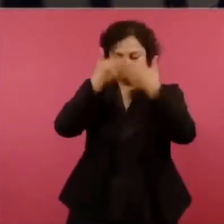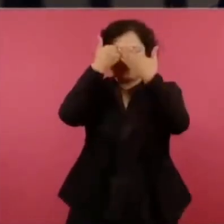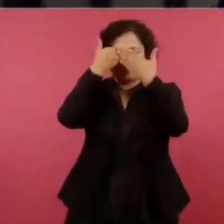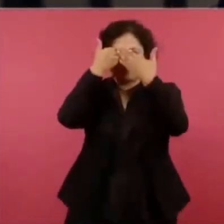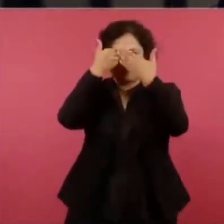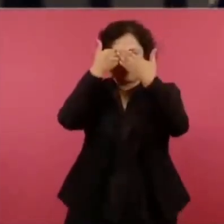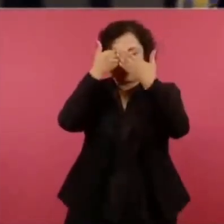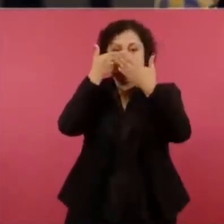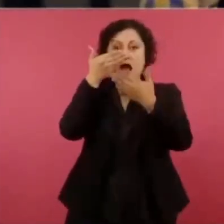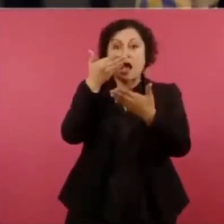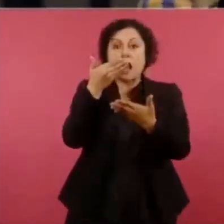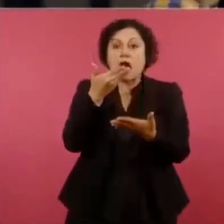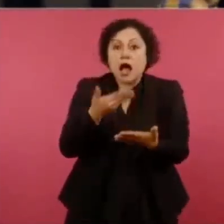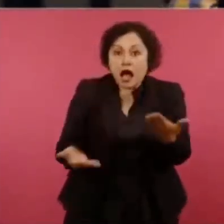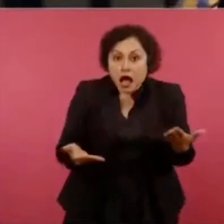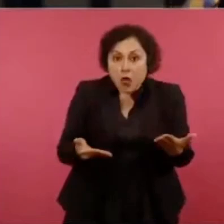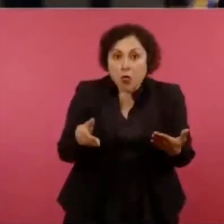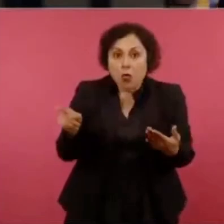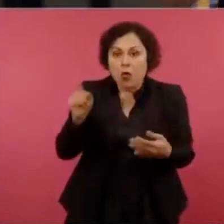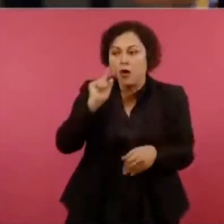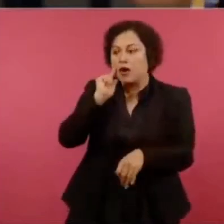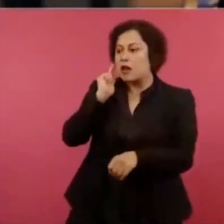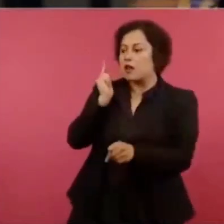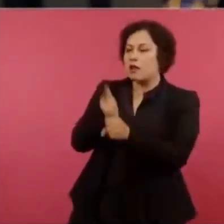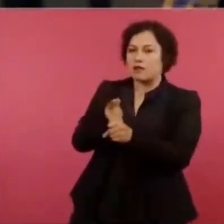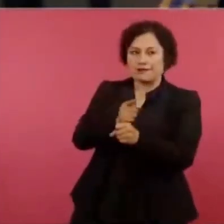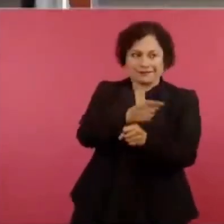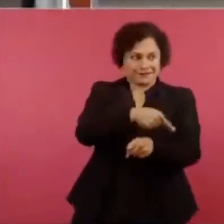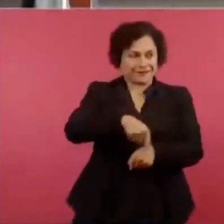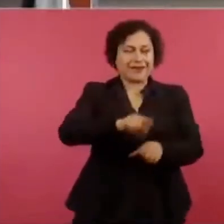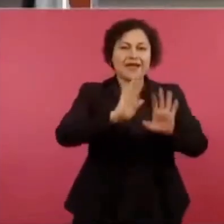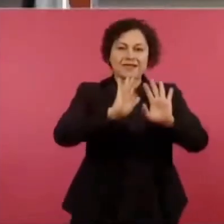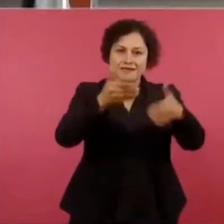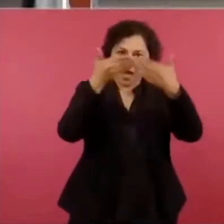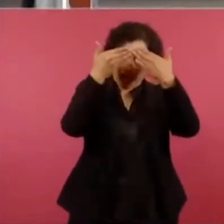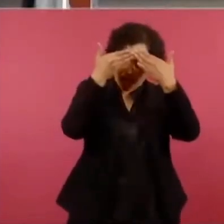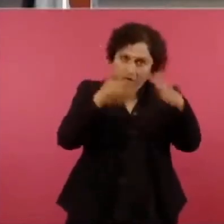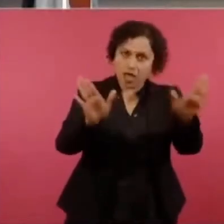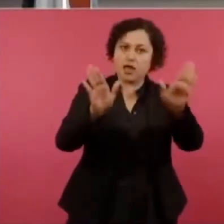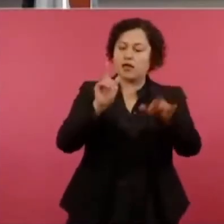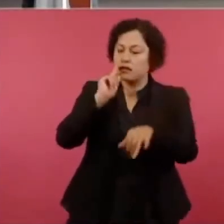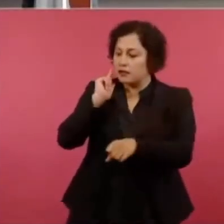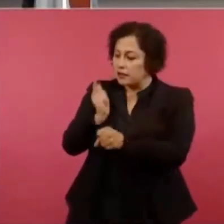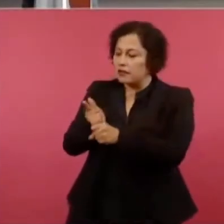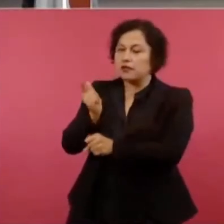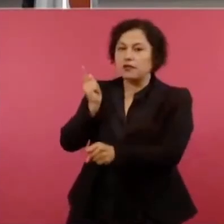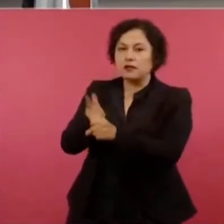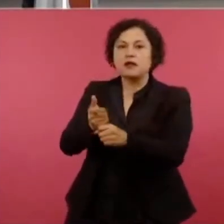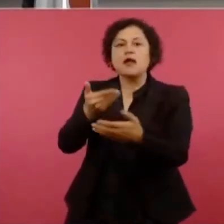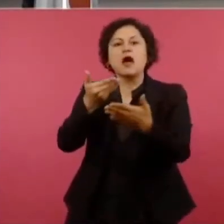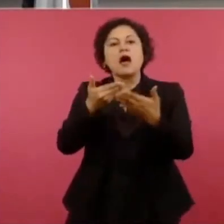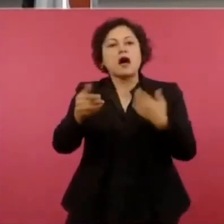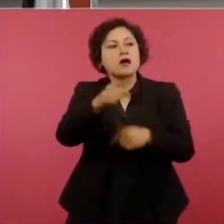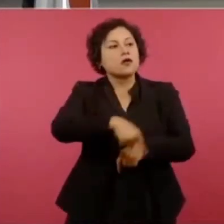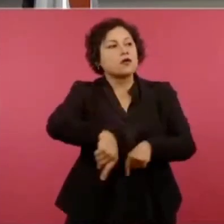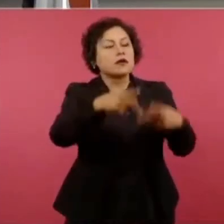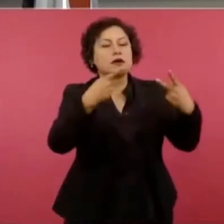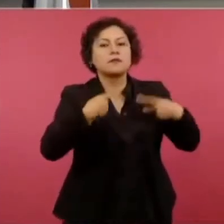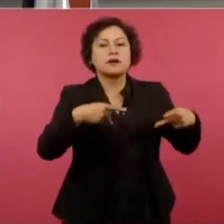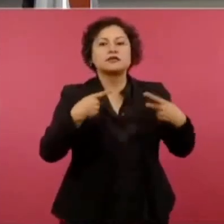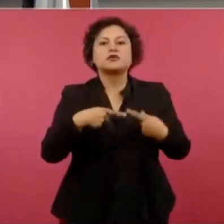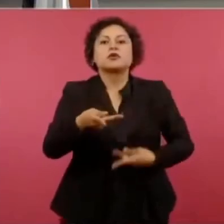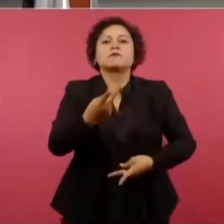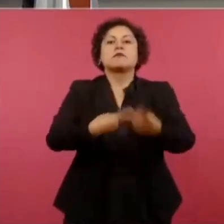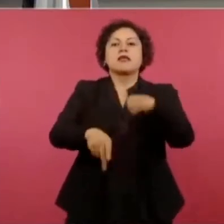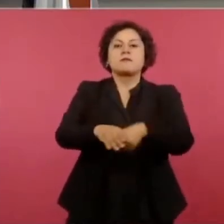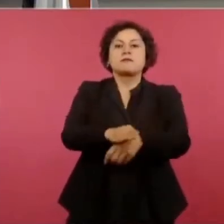tiene digamos, estos apoyos sociales, este reparto de la riqueza que se genera en México por la vía